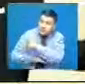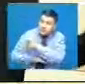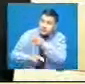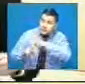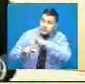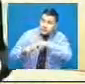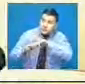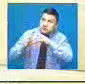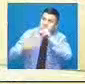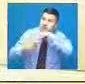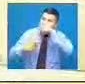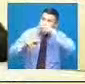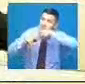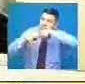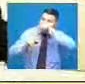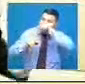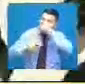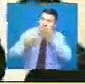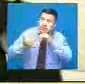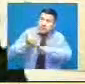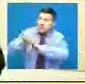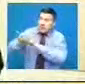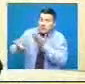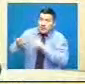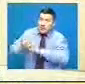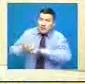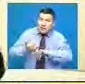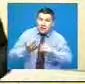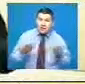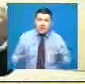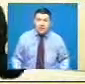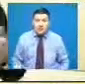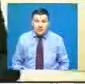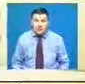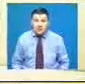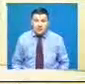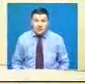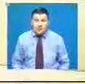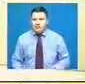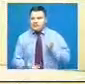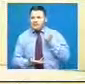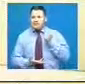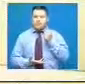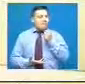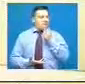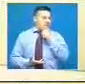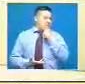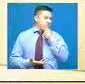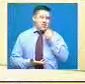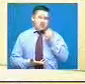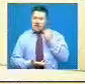de interés en el exterior, depende también de cómo está el sentimiento de los inversionistas hacia las